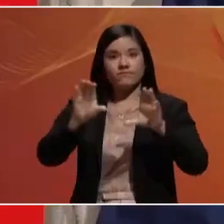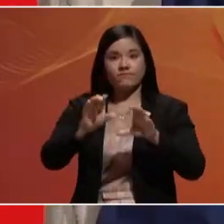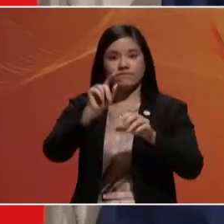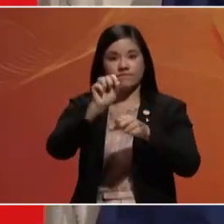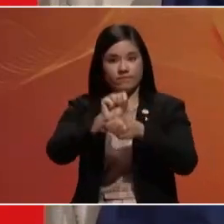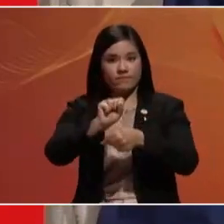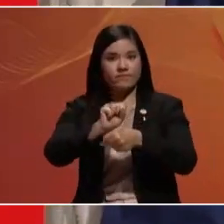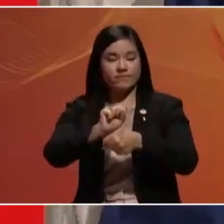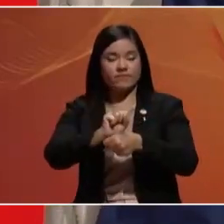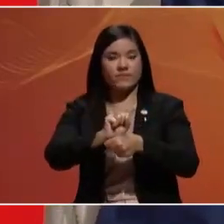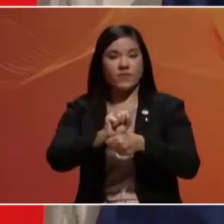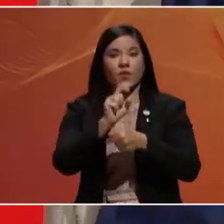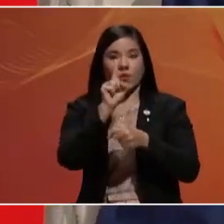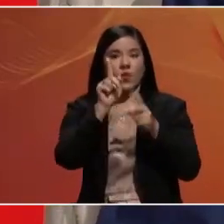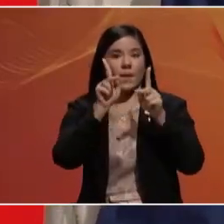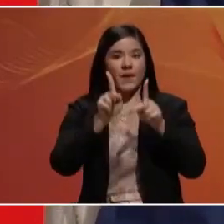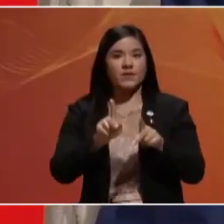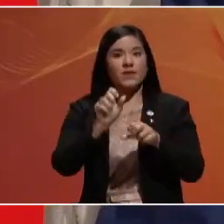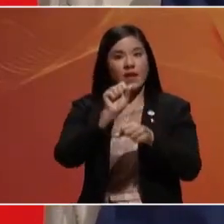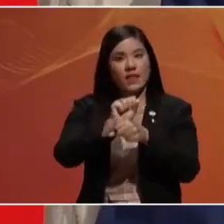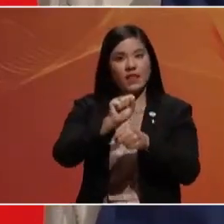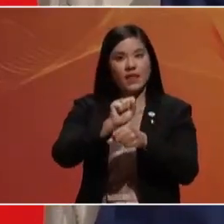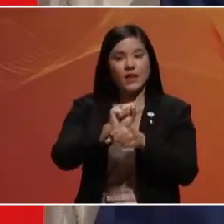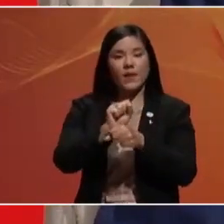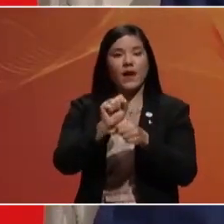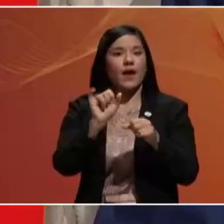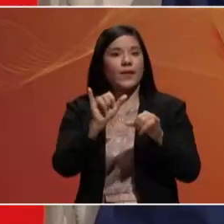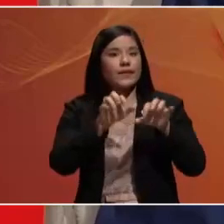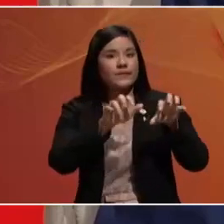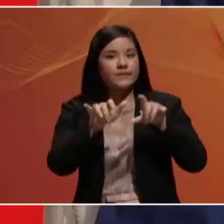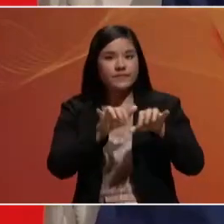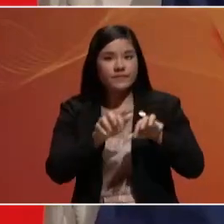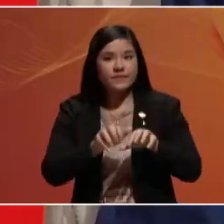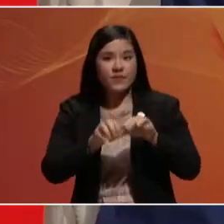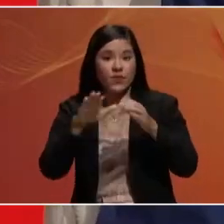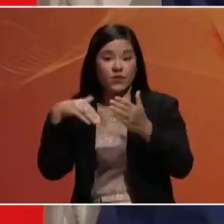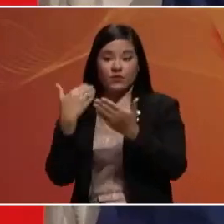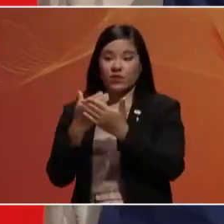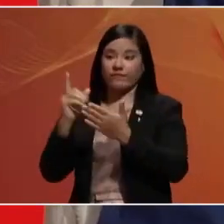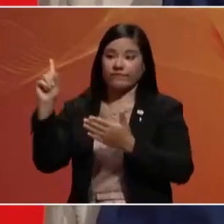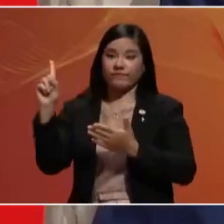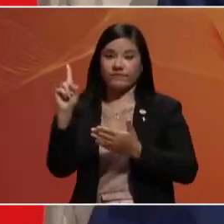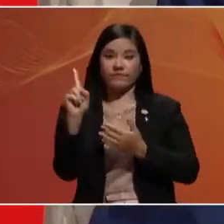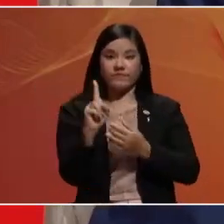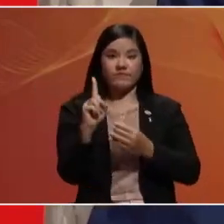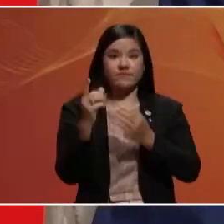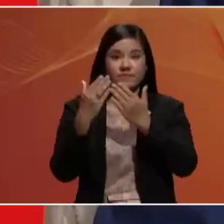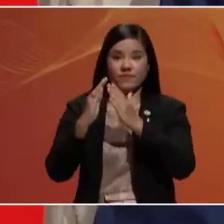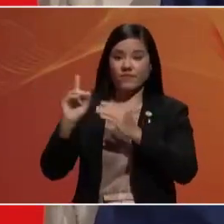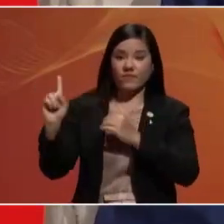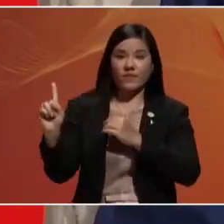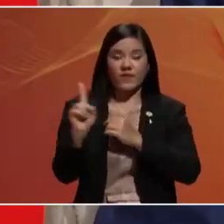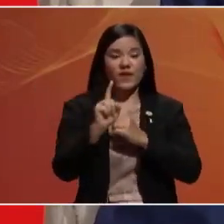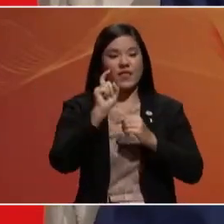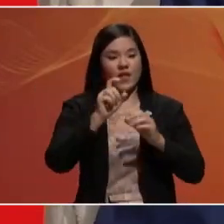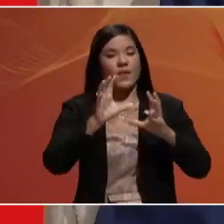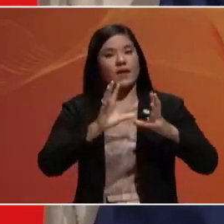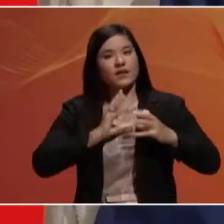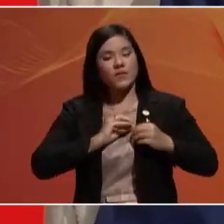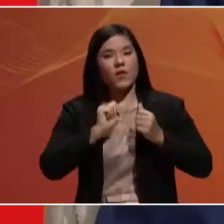decir, una persona que trabaje como recepcionista, cuando llega un ciudadano a la recepción, debe recibirlo